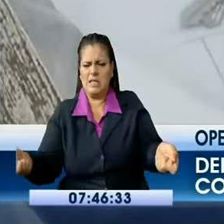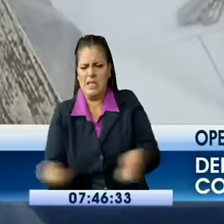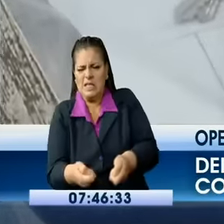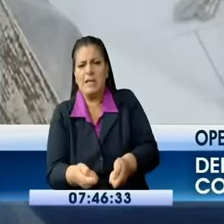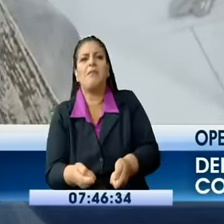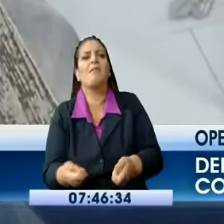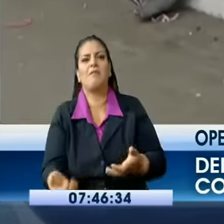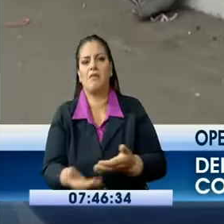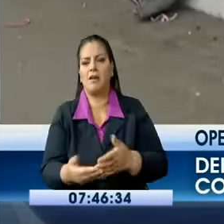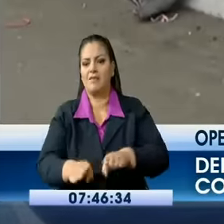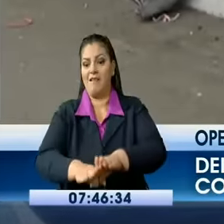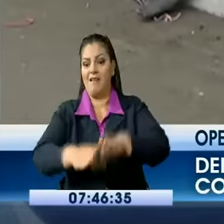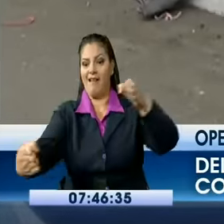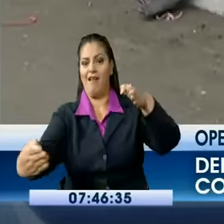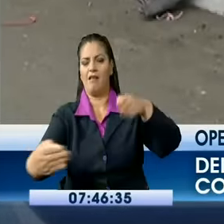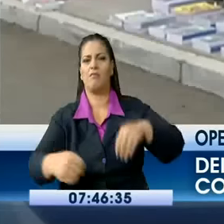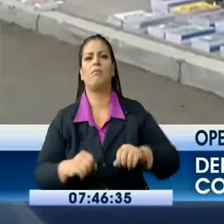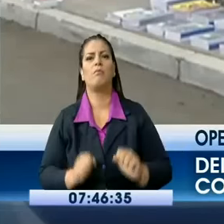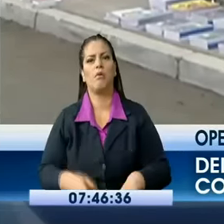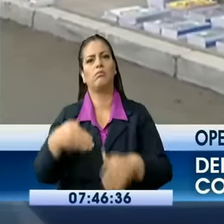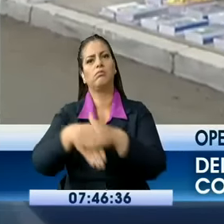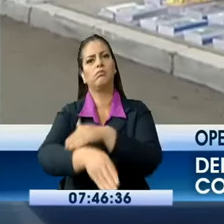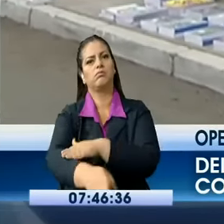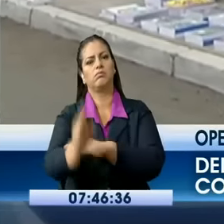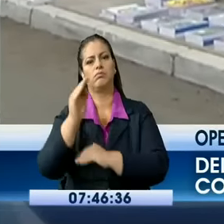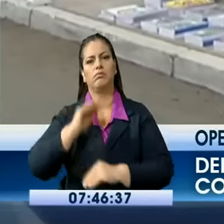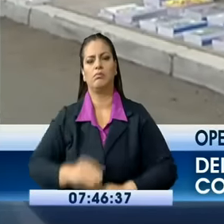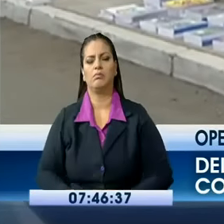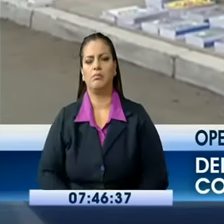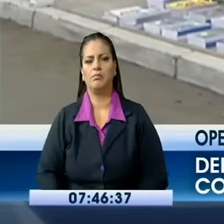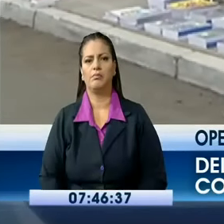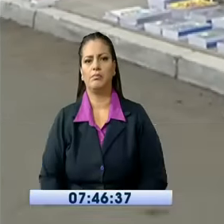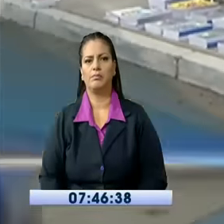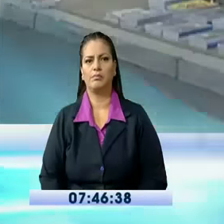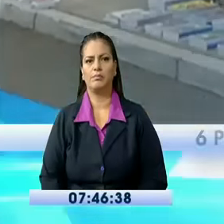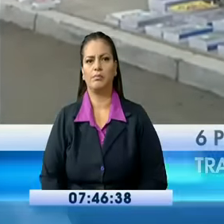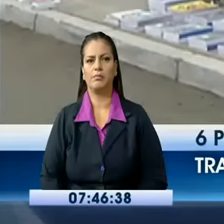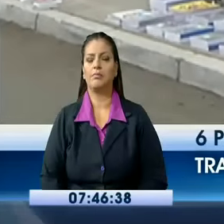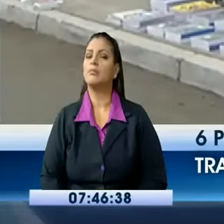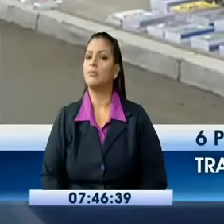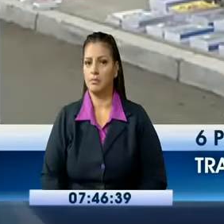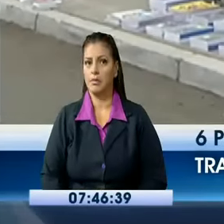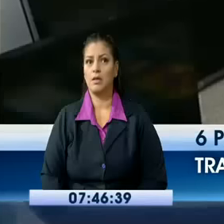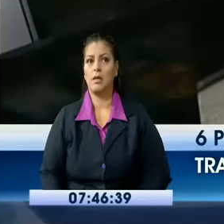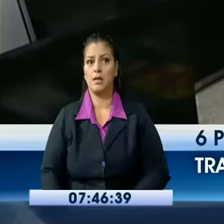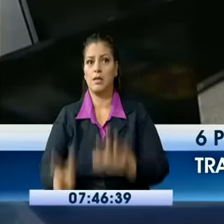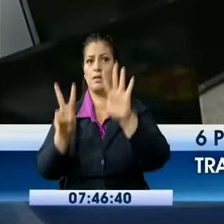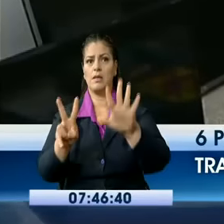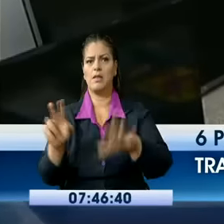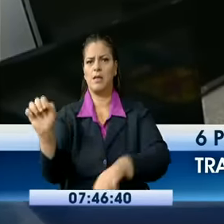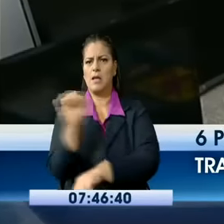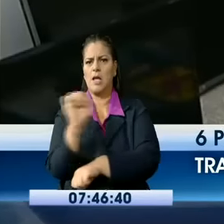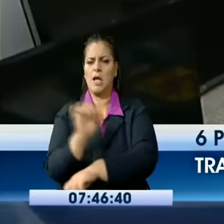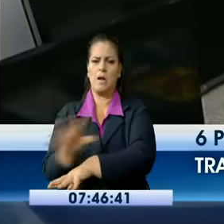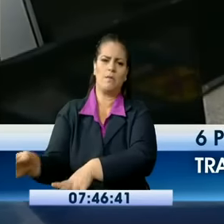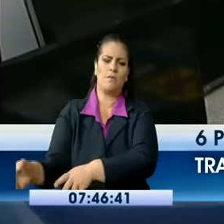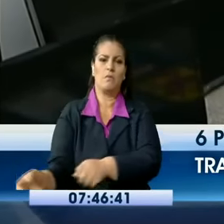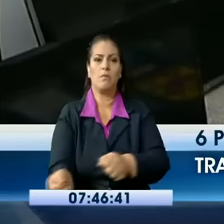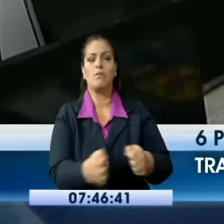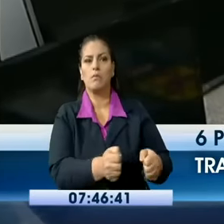ventanas de las puertas con las cuales accedían a los locales. ¿No? Existe la retención de 7 vehículos hasta el momento, 2 motocicletas. Que